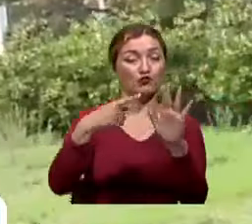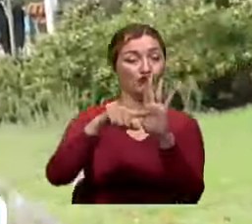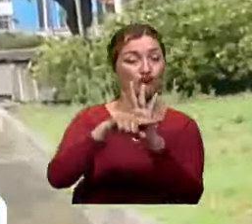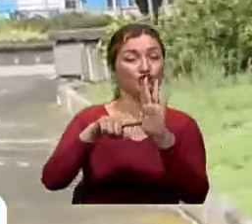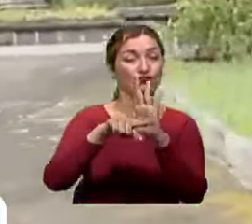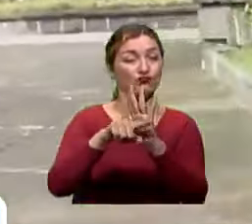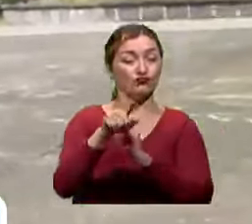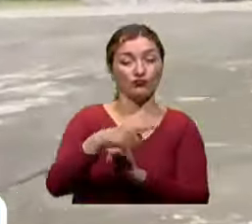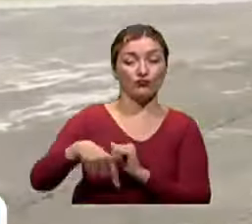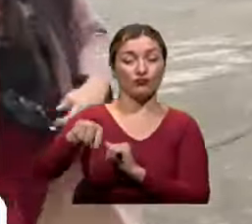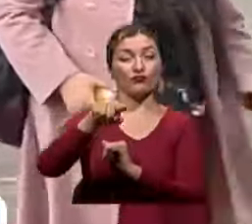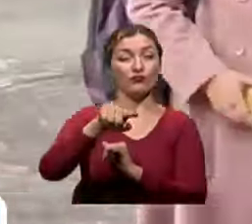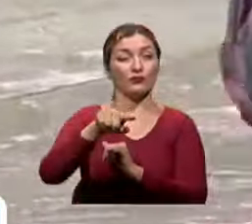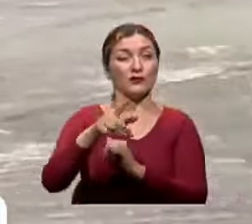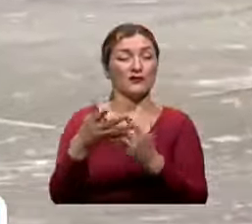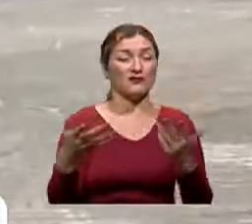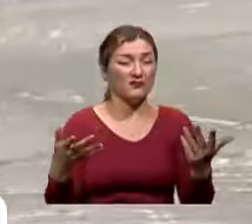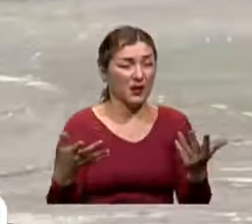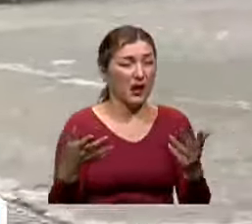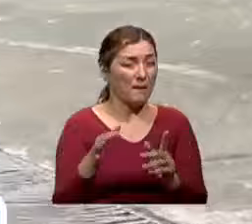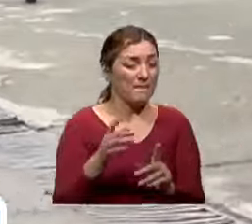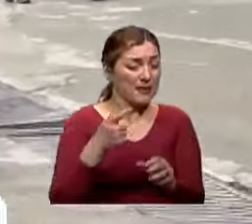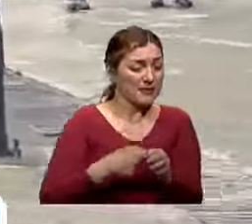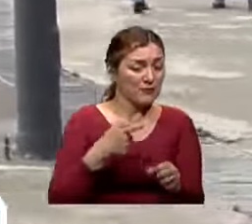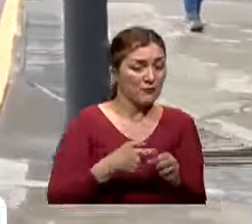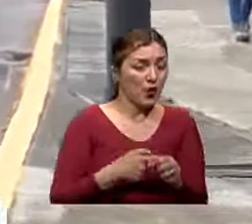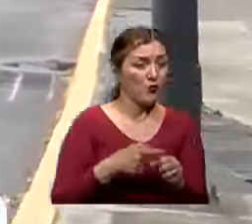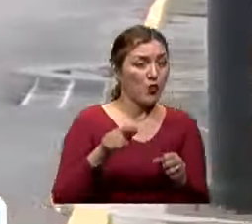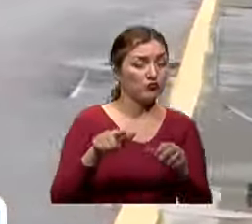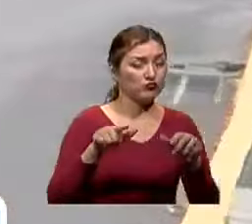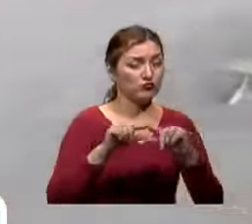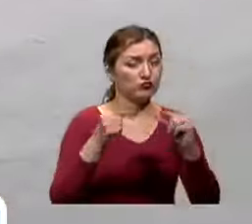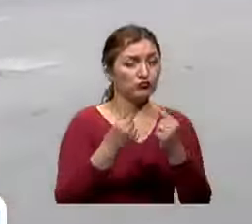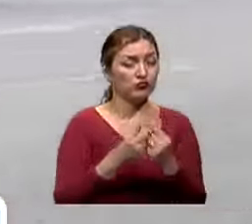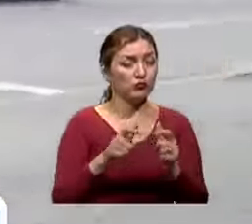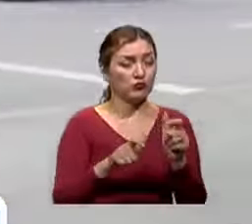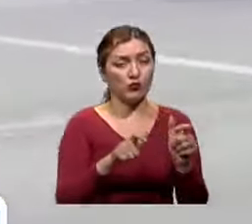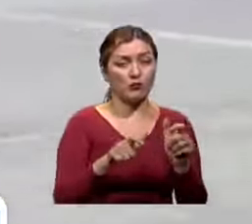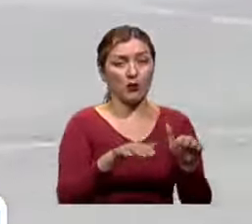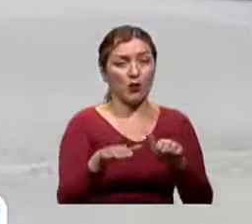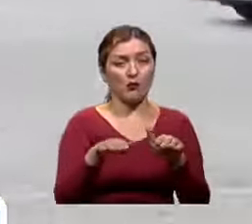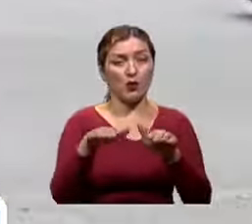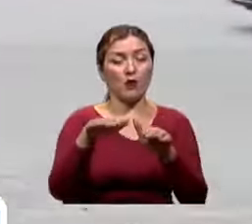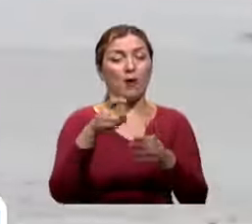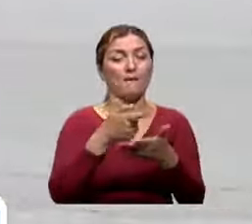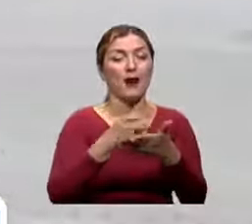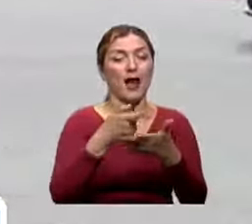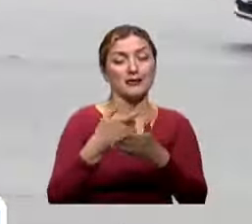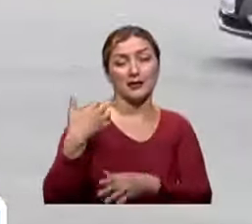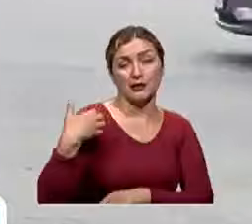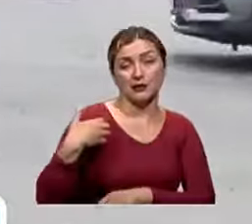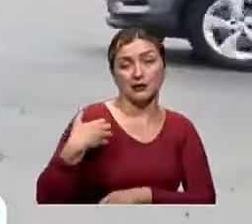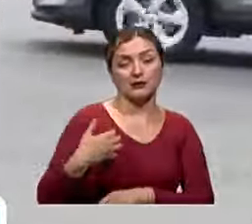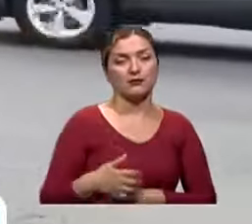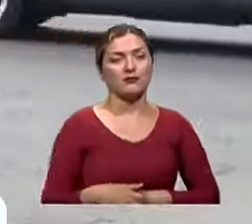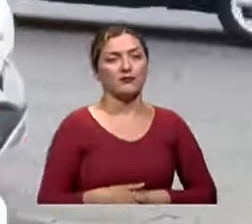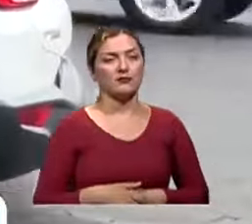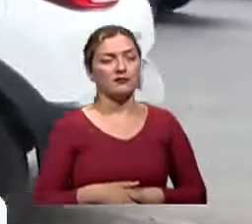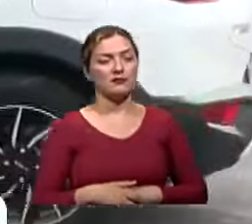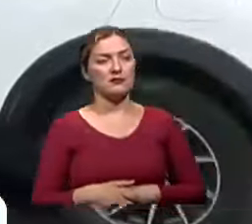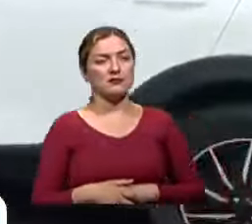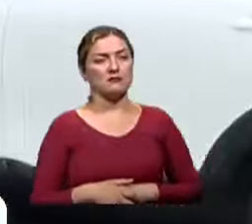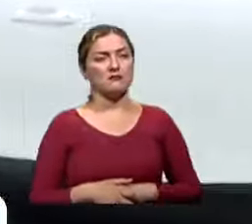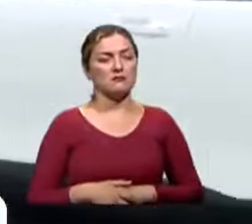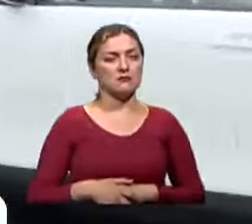semáforos y también a estos cierres viales, hay un despliegue especial entonces en esta zona, justamente en la Plaza Argentina. Sí,